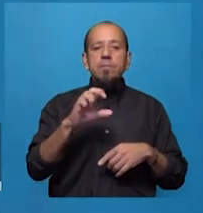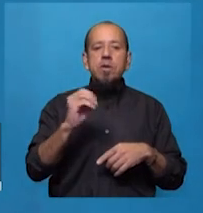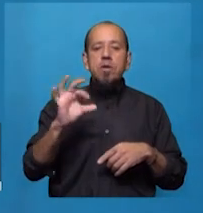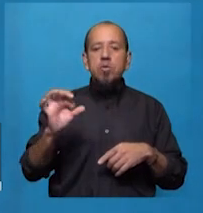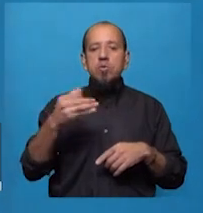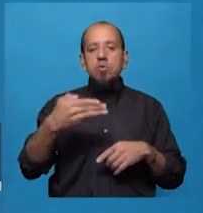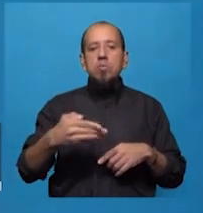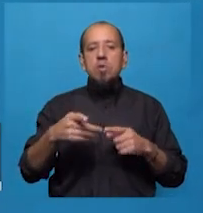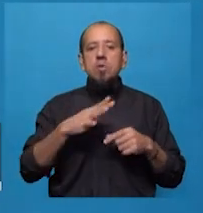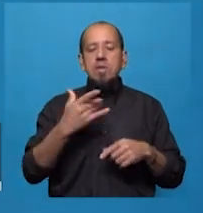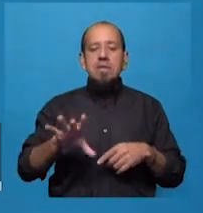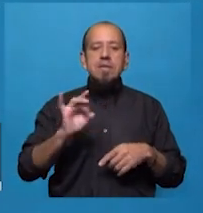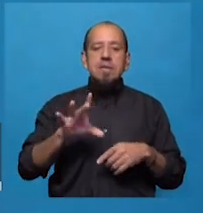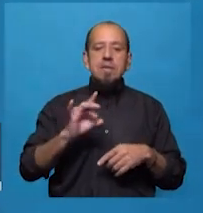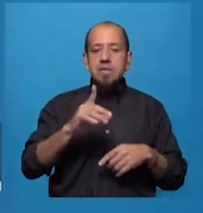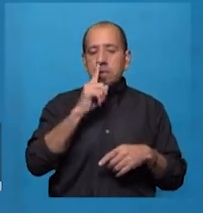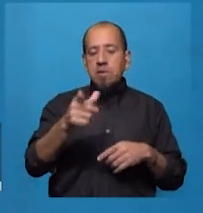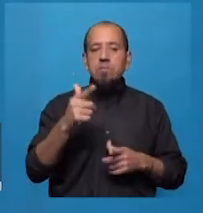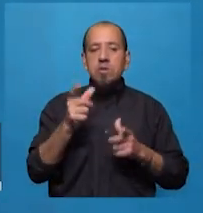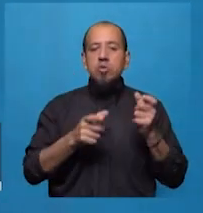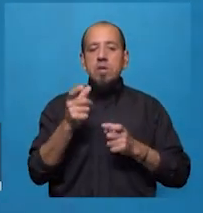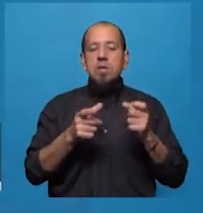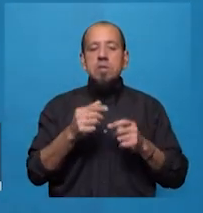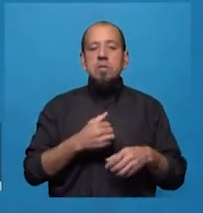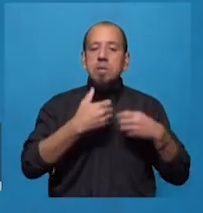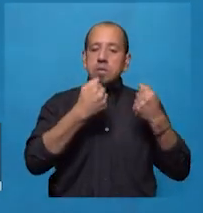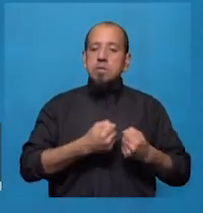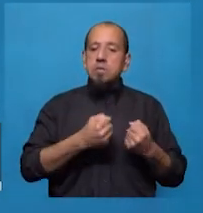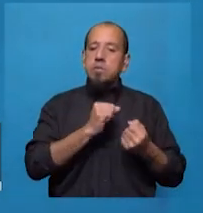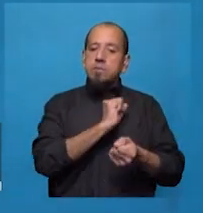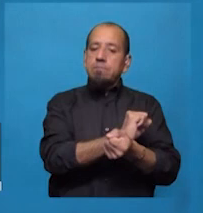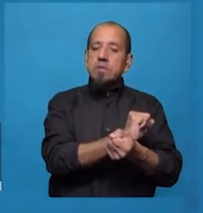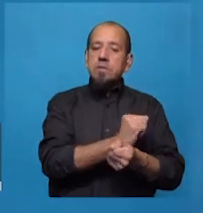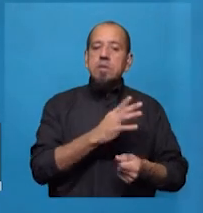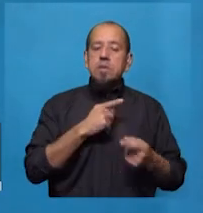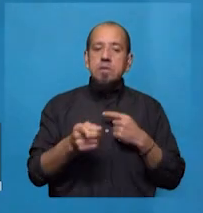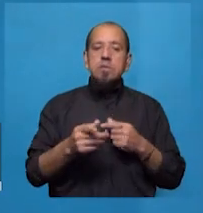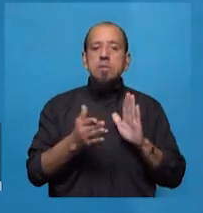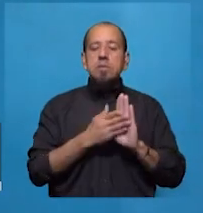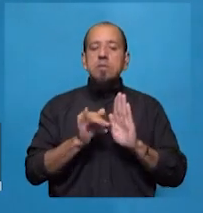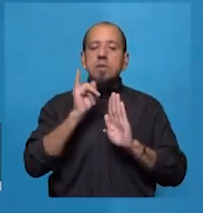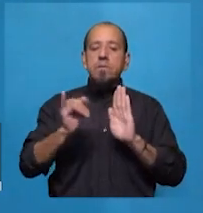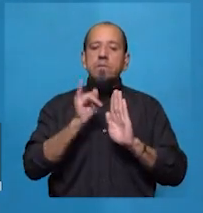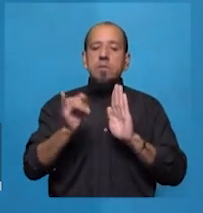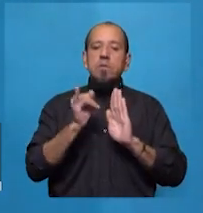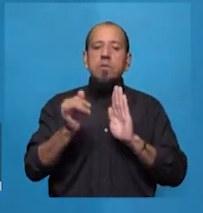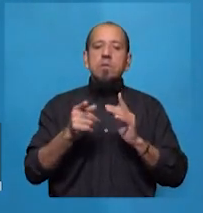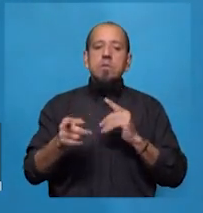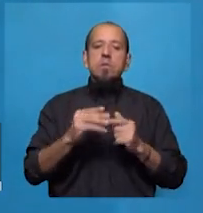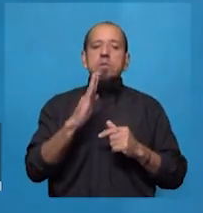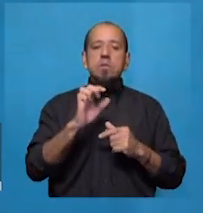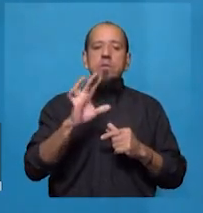ya con 15.000 privados de libertad evidentemente en una situación que no es la mejor ahí está el último informe del comisionado parlamentario